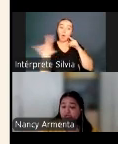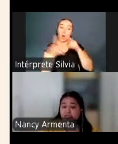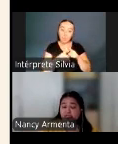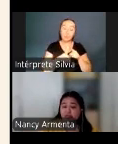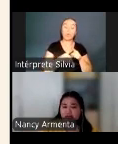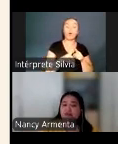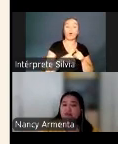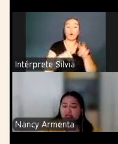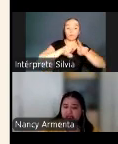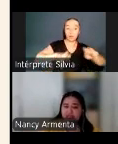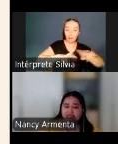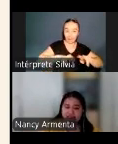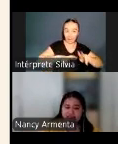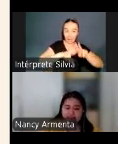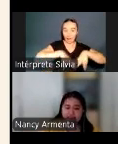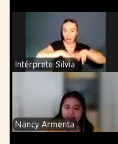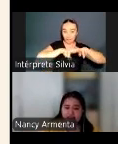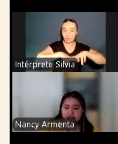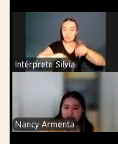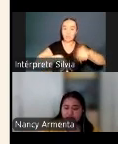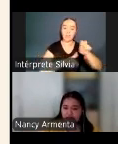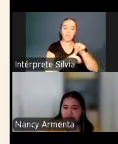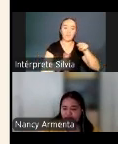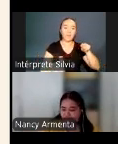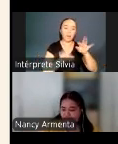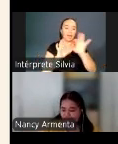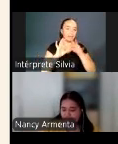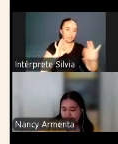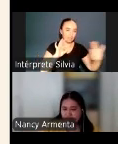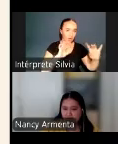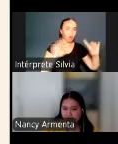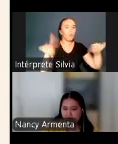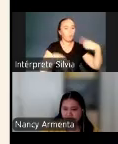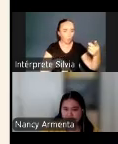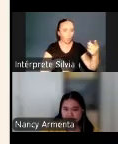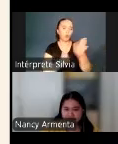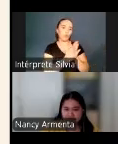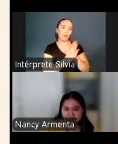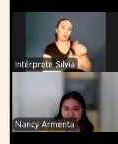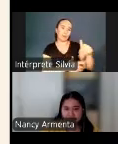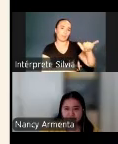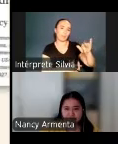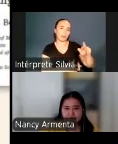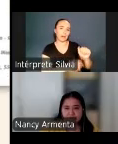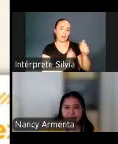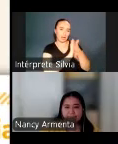enfoque interseccional, que ya más adelante mi compañera María explicará un poco más.